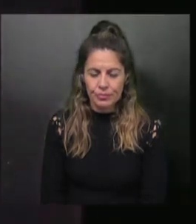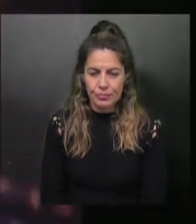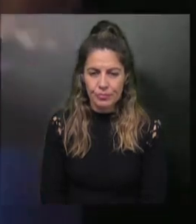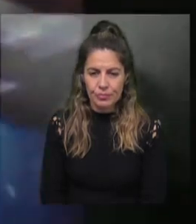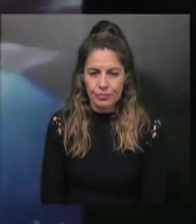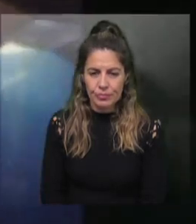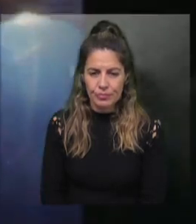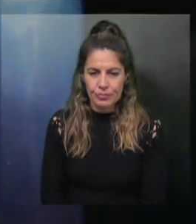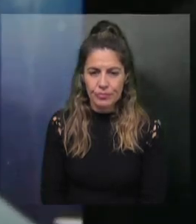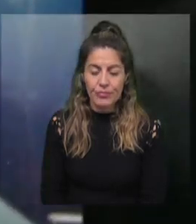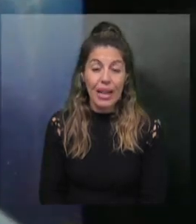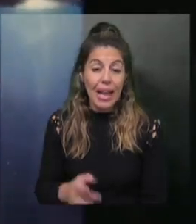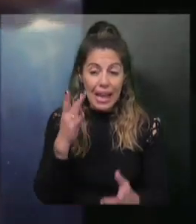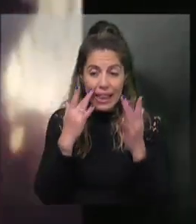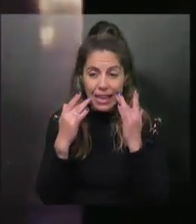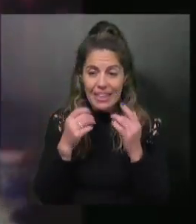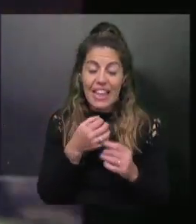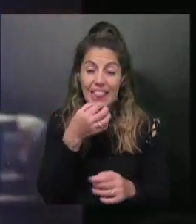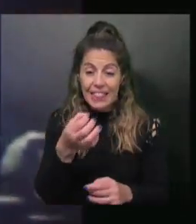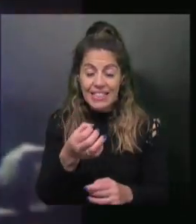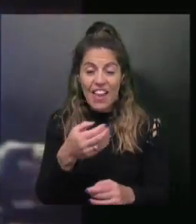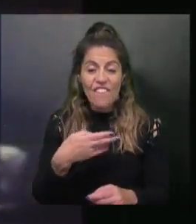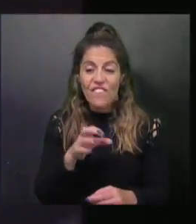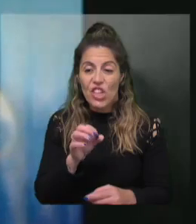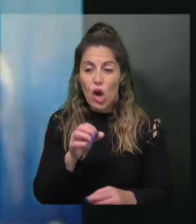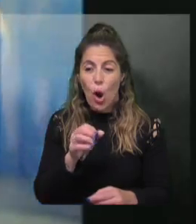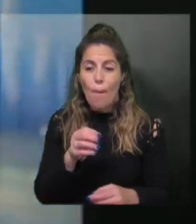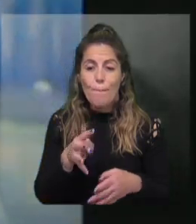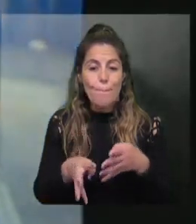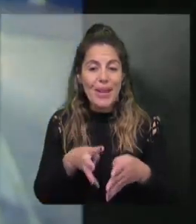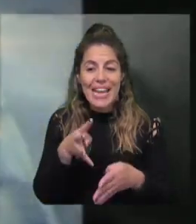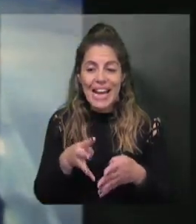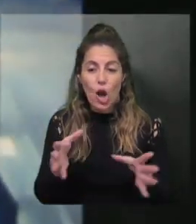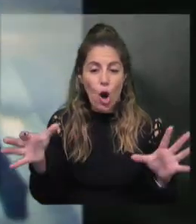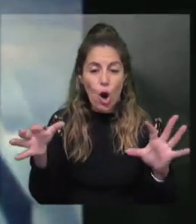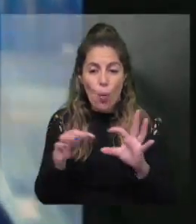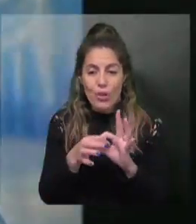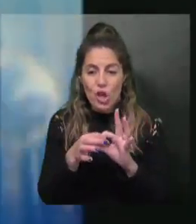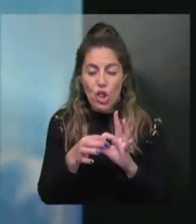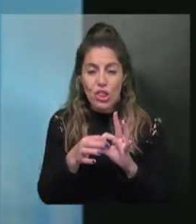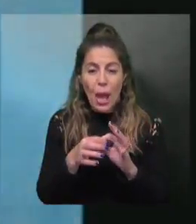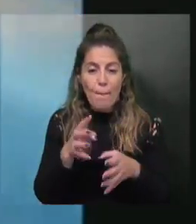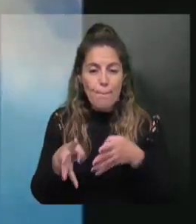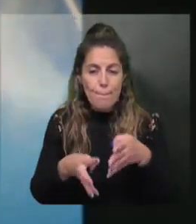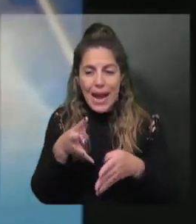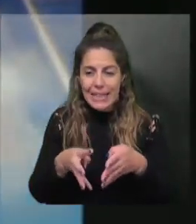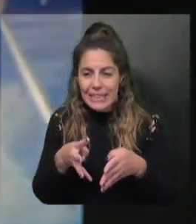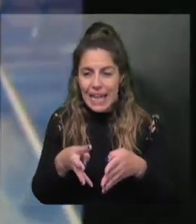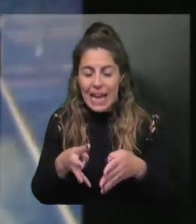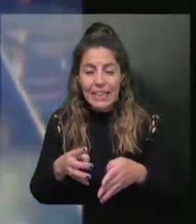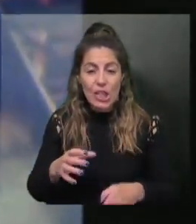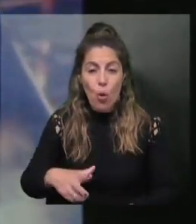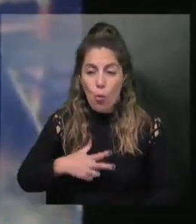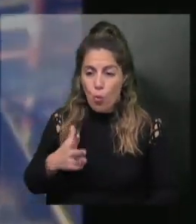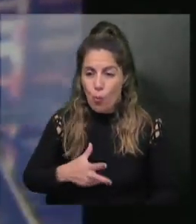El propio artista define a su arte como biomecánico, una combinación de humanos y máquinas perturbadora y fascinante, y que es la